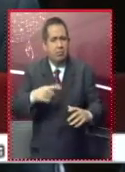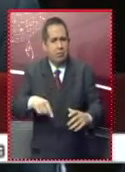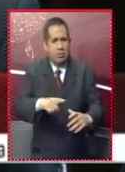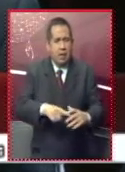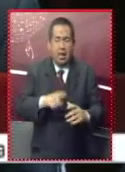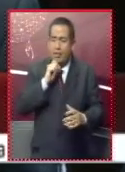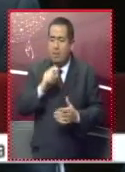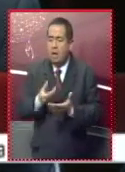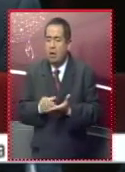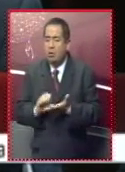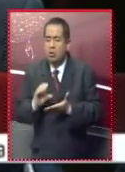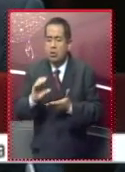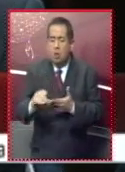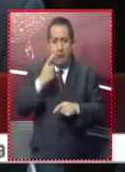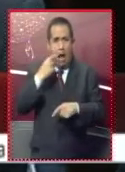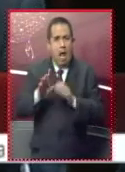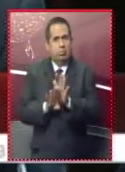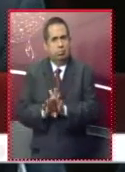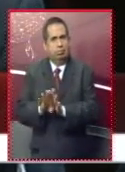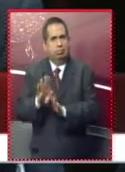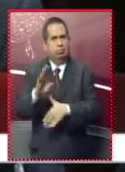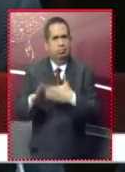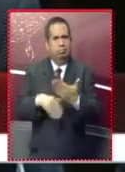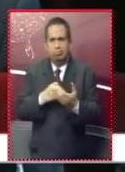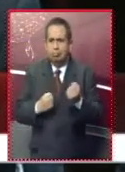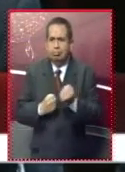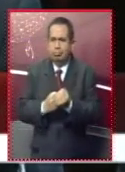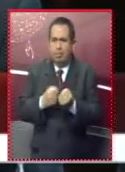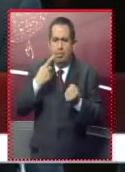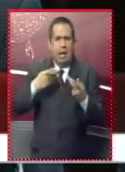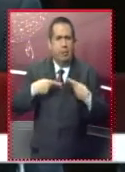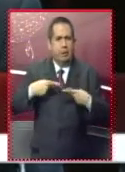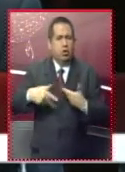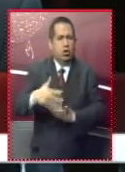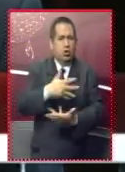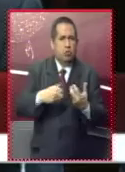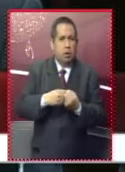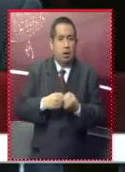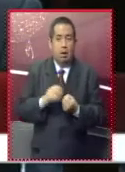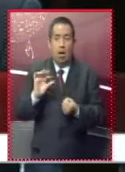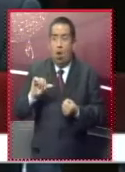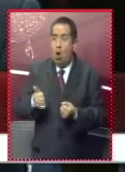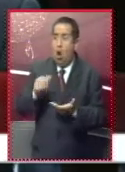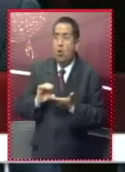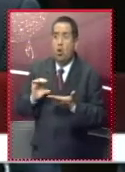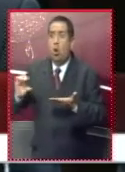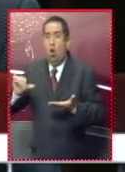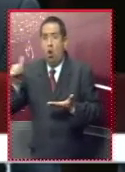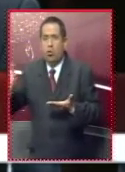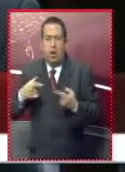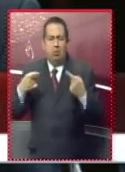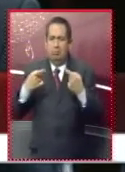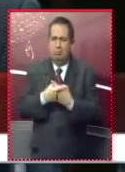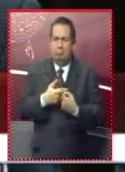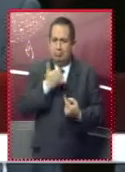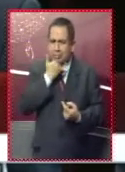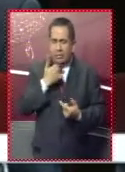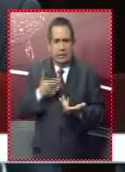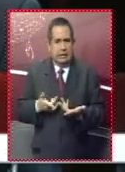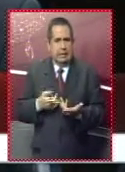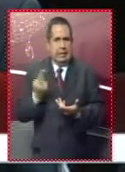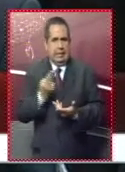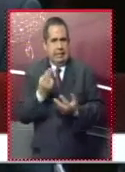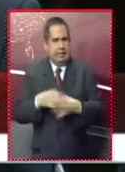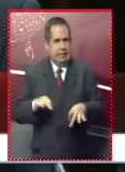a inversiones en desarrollo social. No hacerlo es algo que va a contribuir a